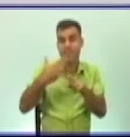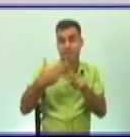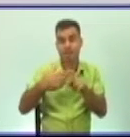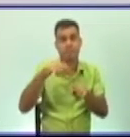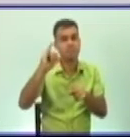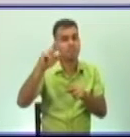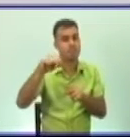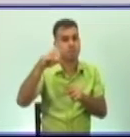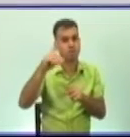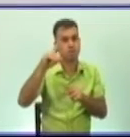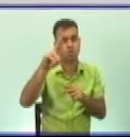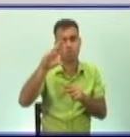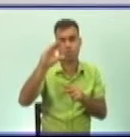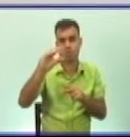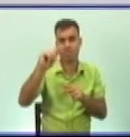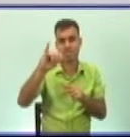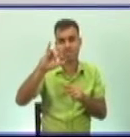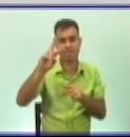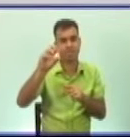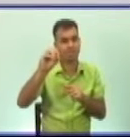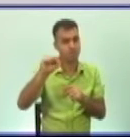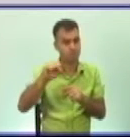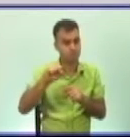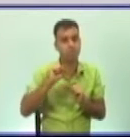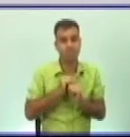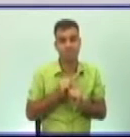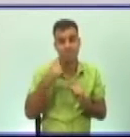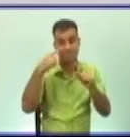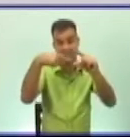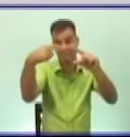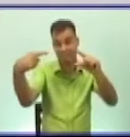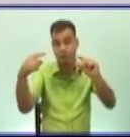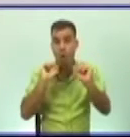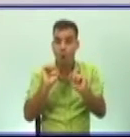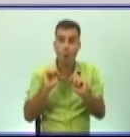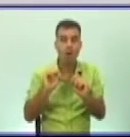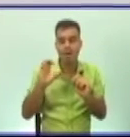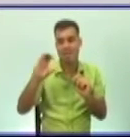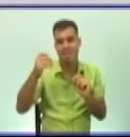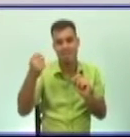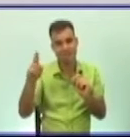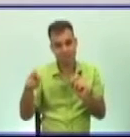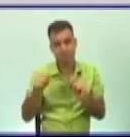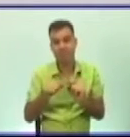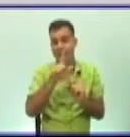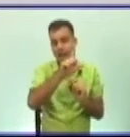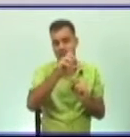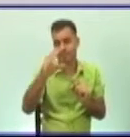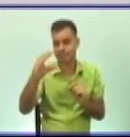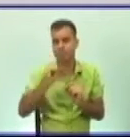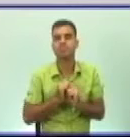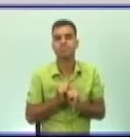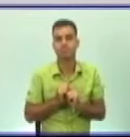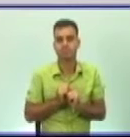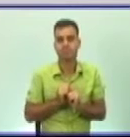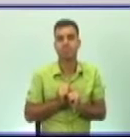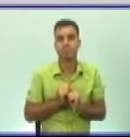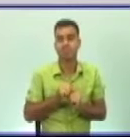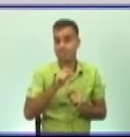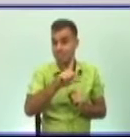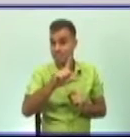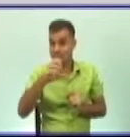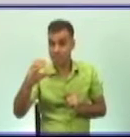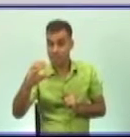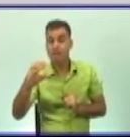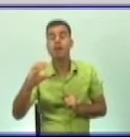los circuitos donde estaba presente un inductor y un capacitor. Es decir, en el circuito LC. En el circuito LC, la